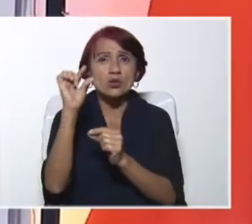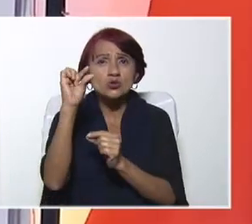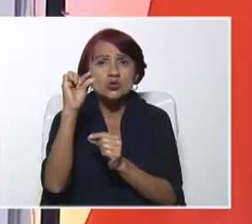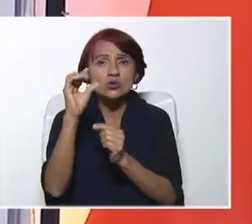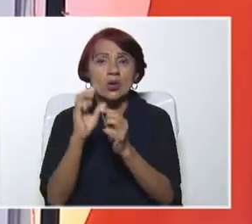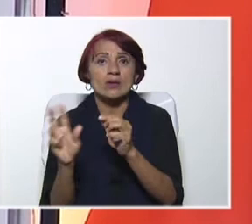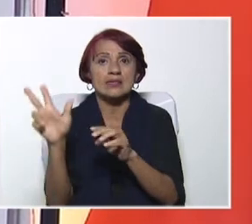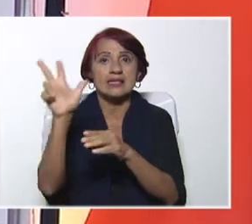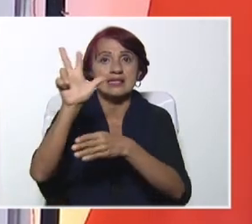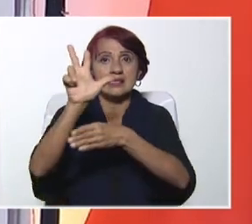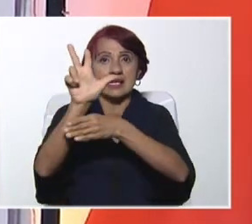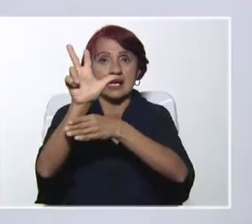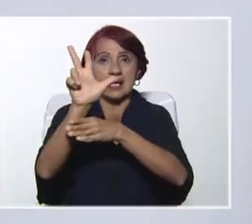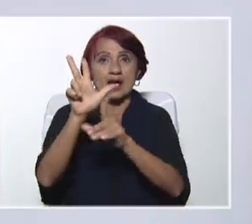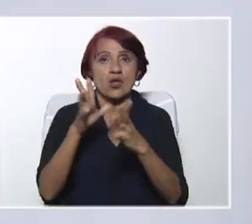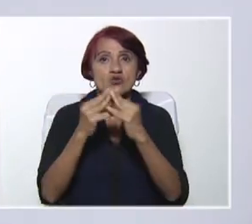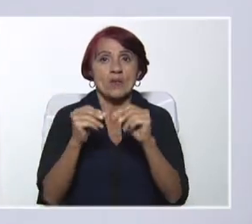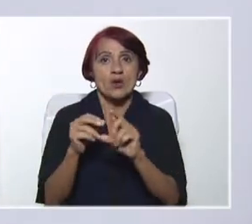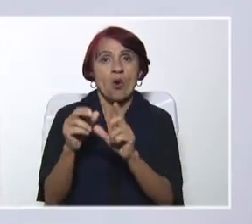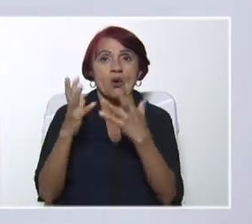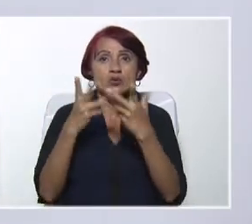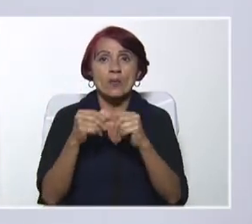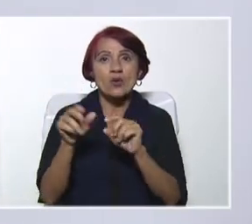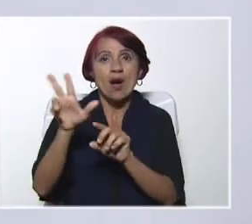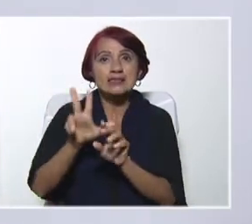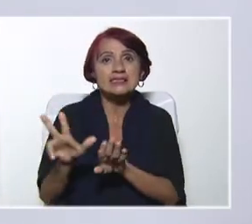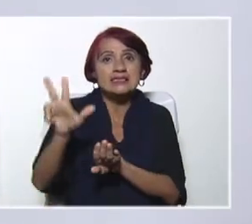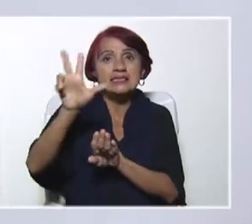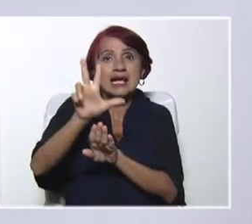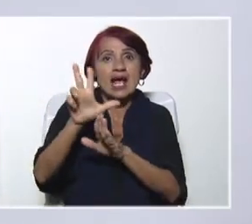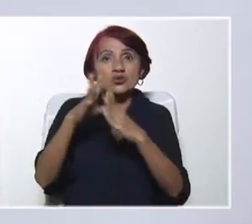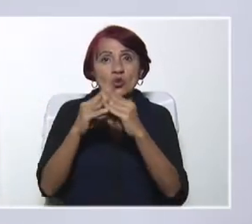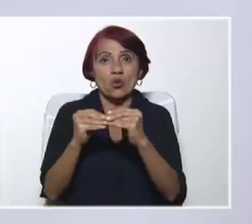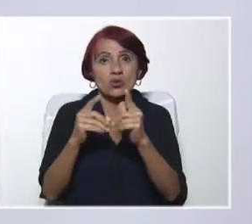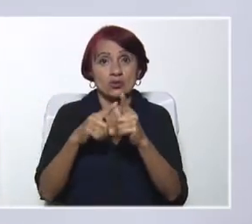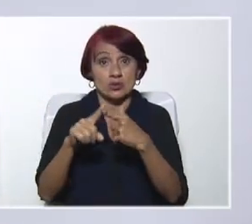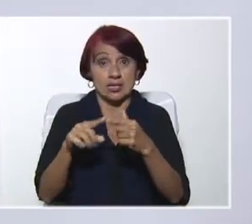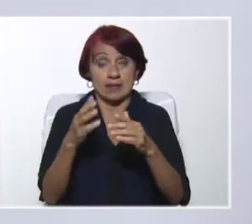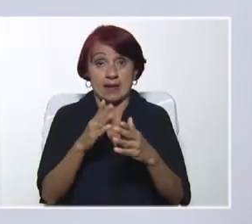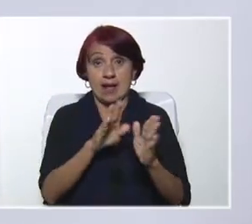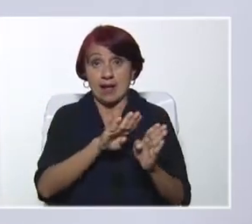continuación, vamos con la potencia de 100. Sería 9